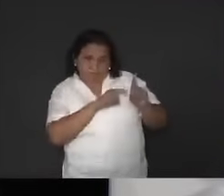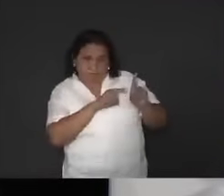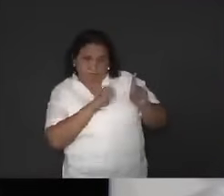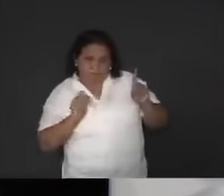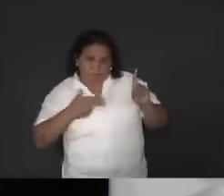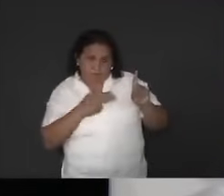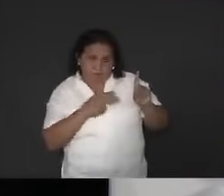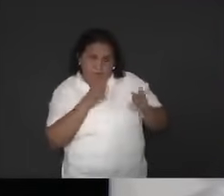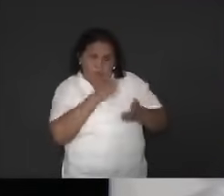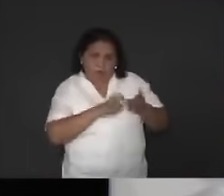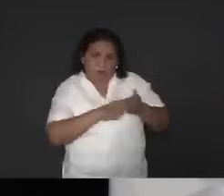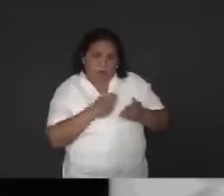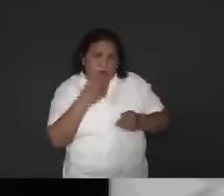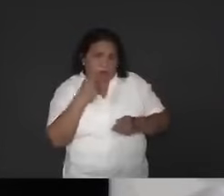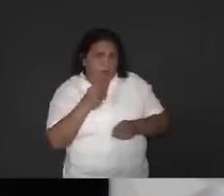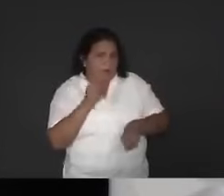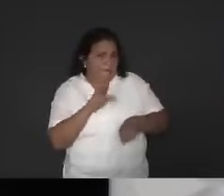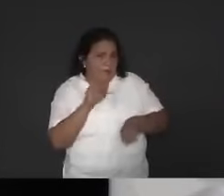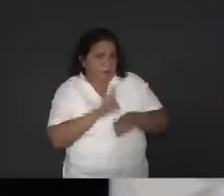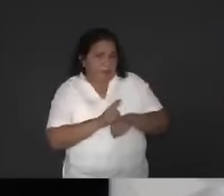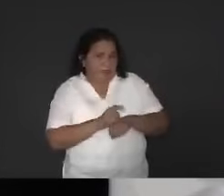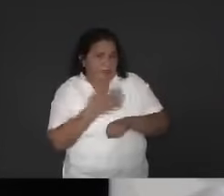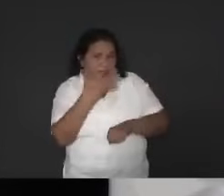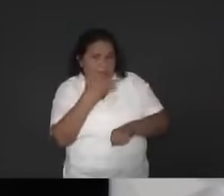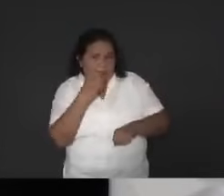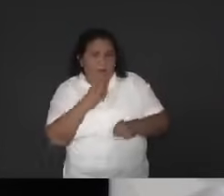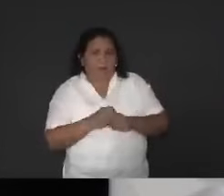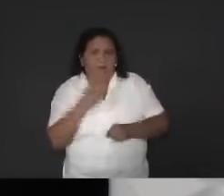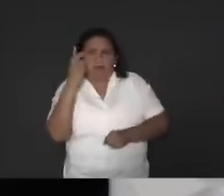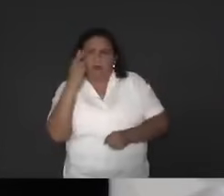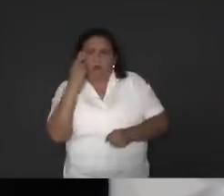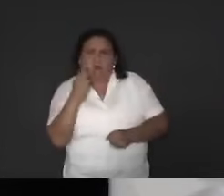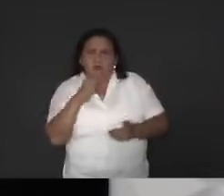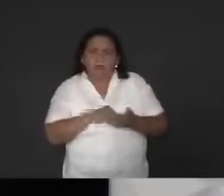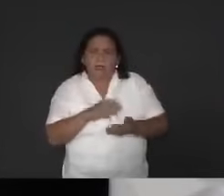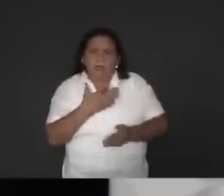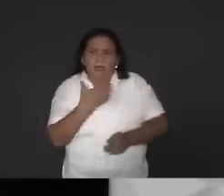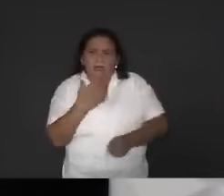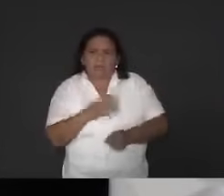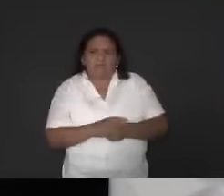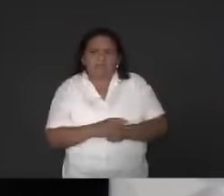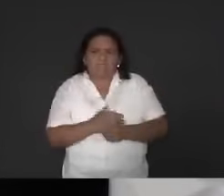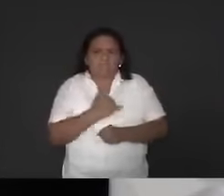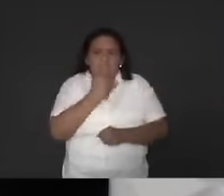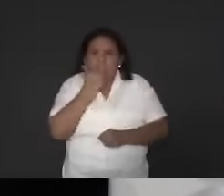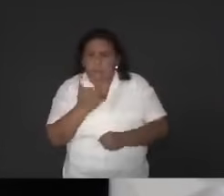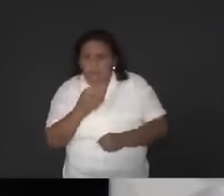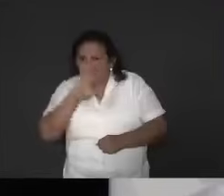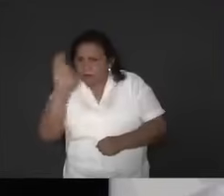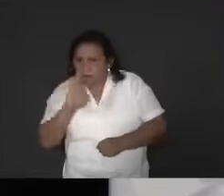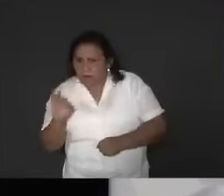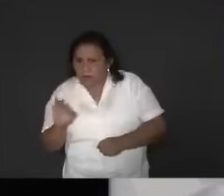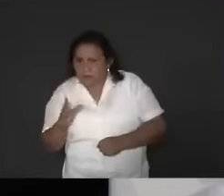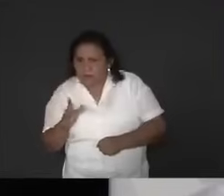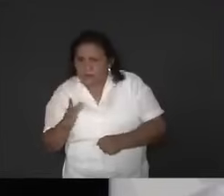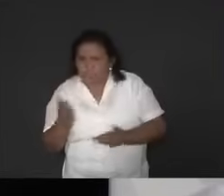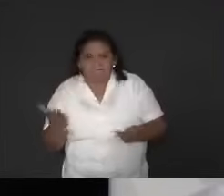día, de 500 metros cuadrados cada uno, en 2.500 pesos. Por favor, si saben de esta oferta, que nos